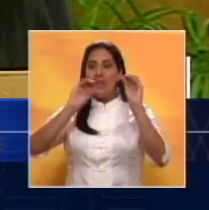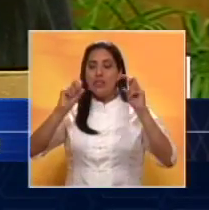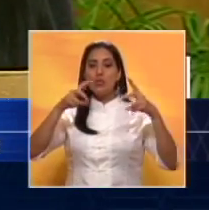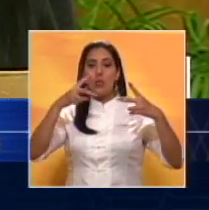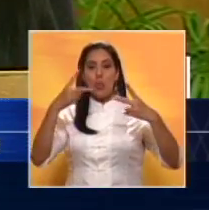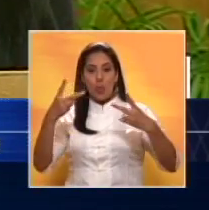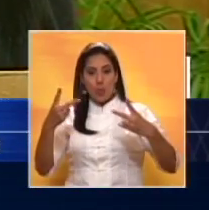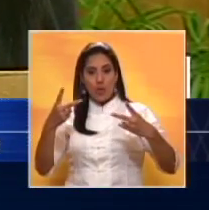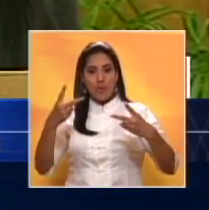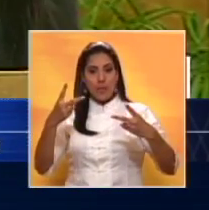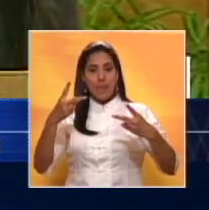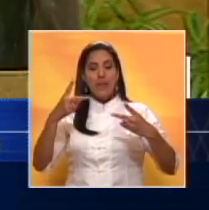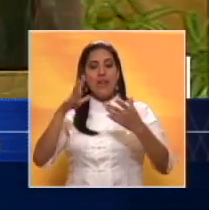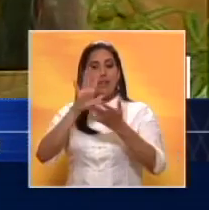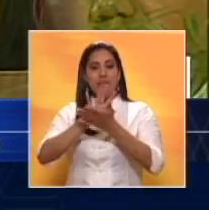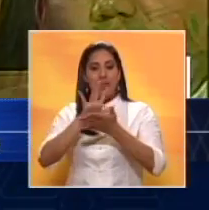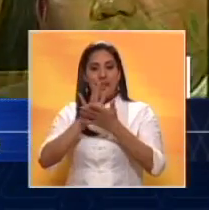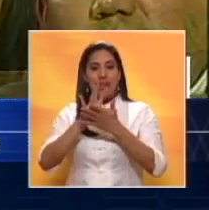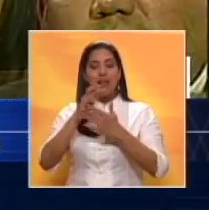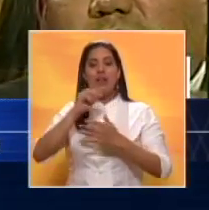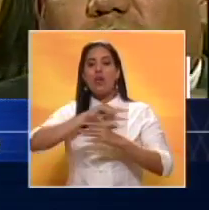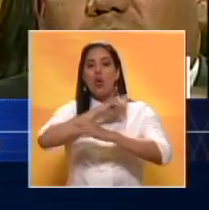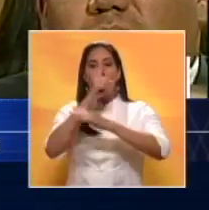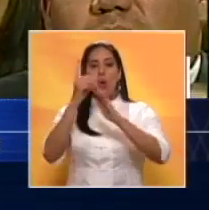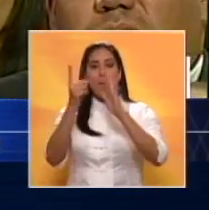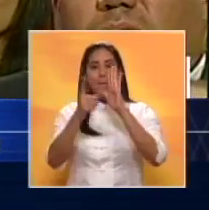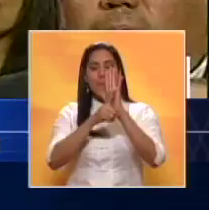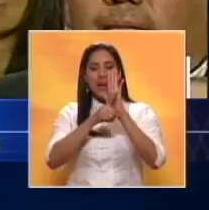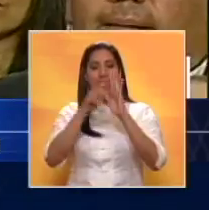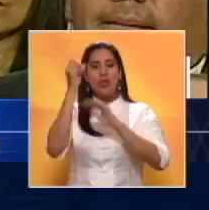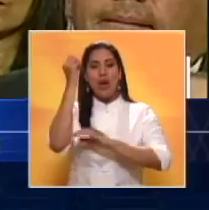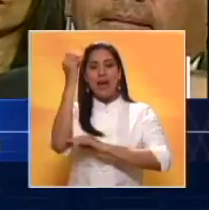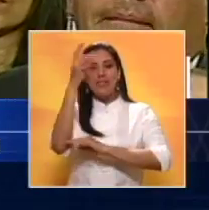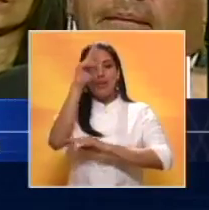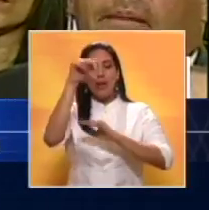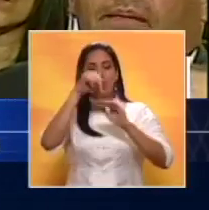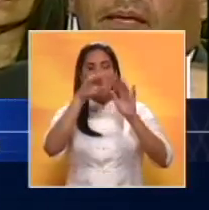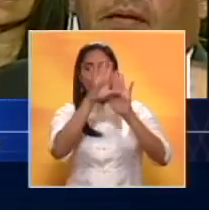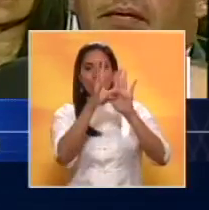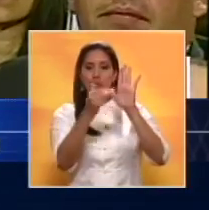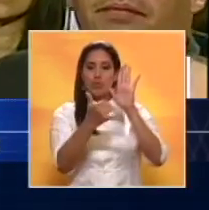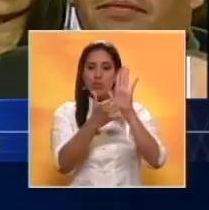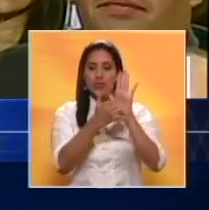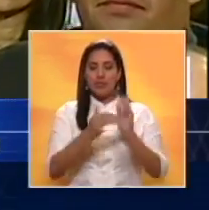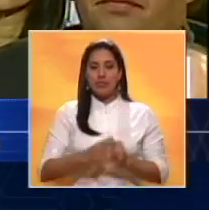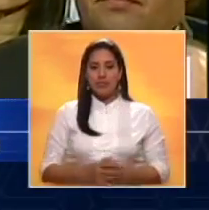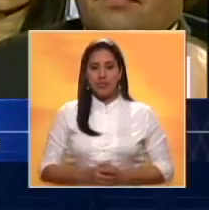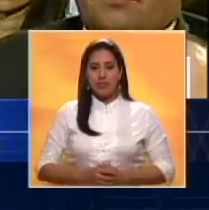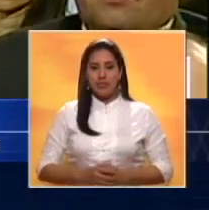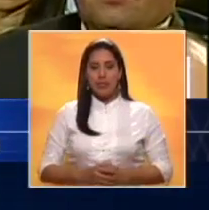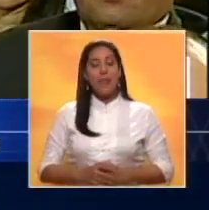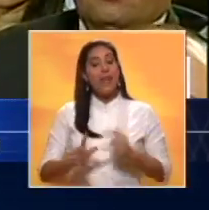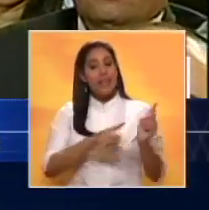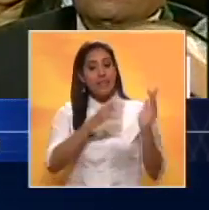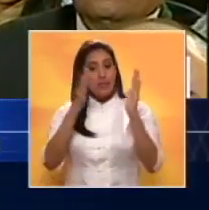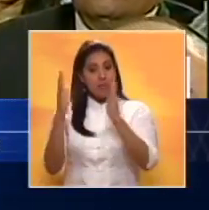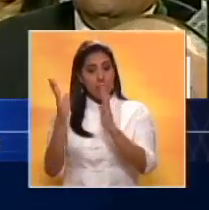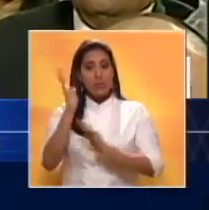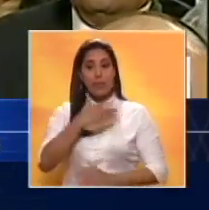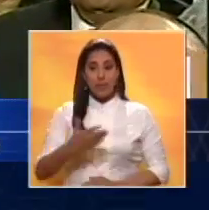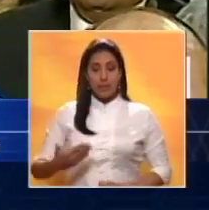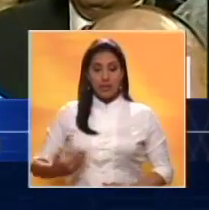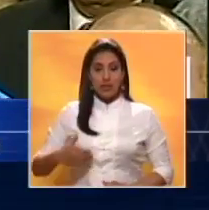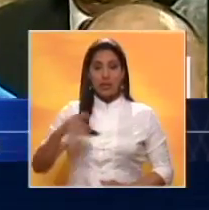convocar esta soberanísima y plenipotenciaria Asamblea Nacional Constituyente. Luego el